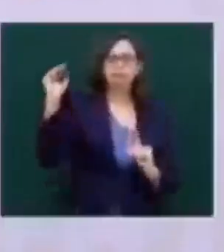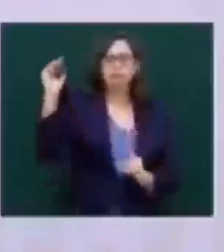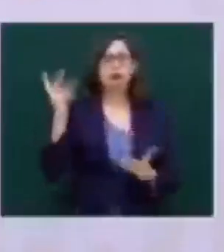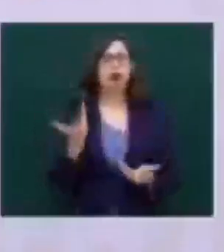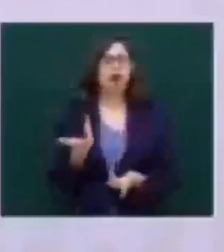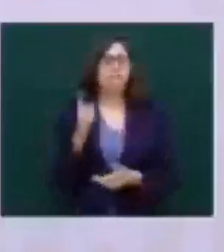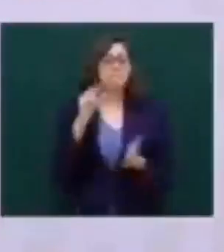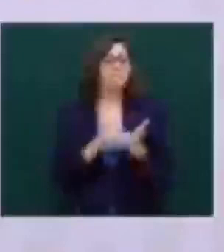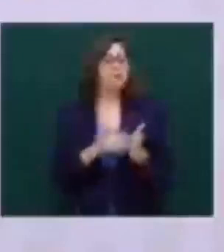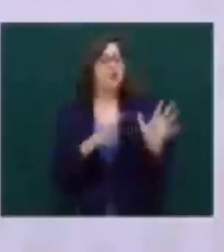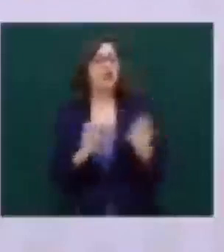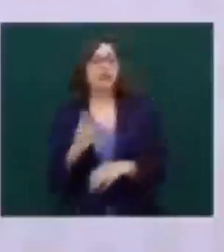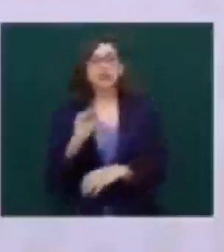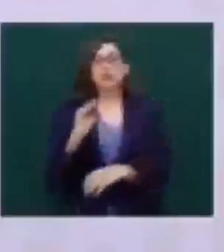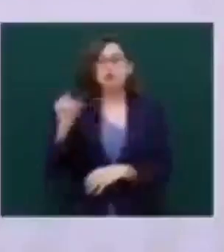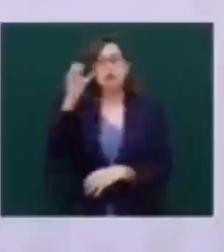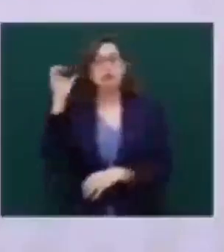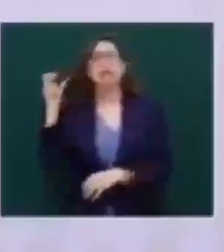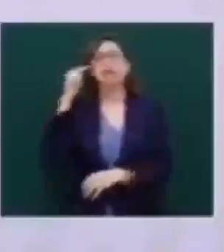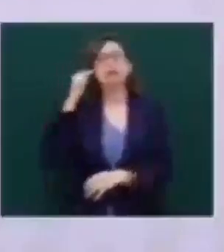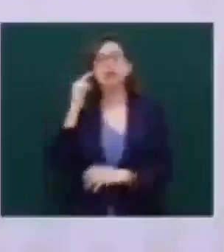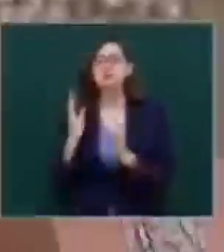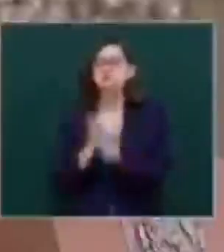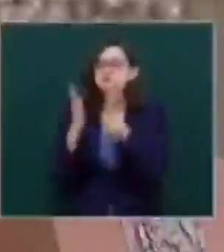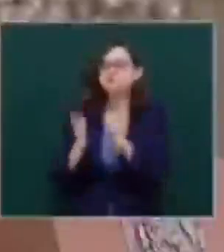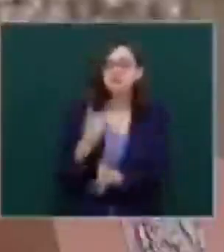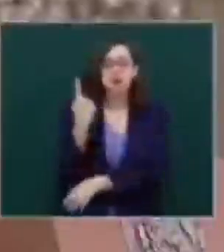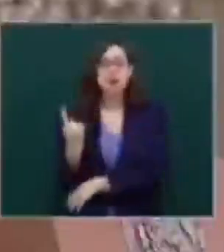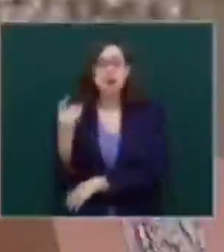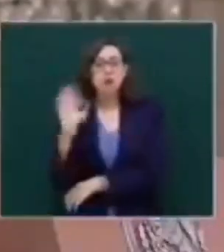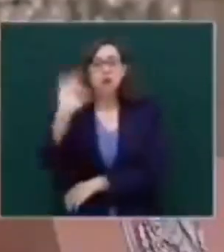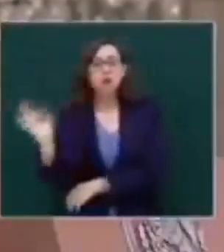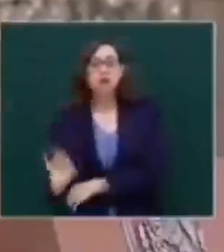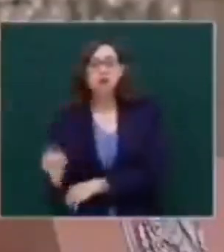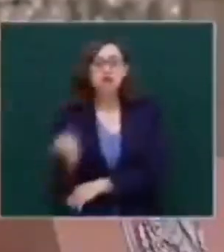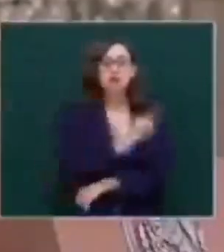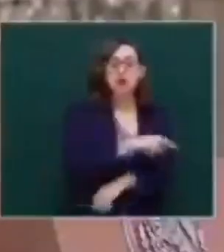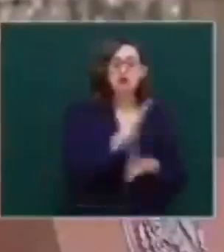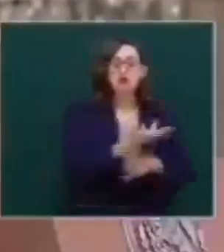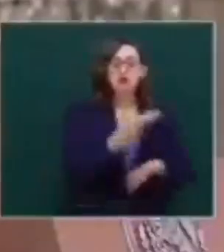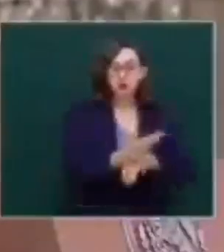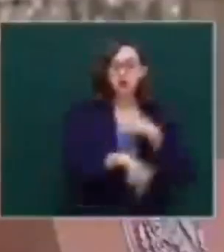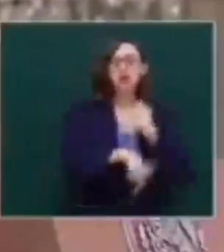de China era de 1.3% y la de Estados Unidos de